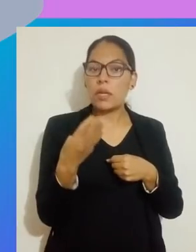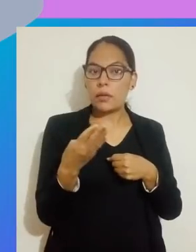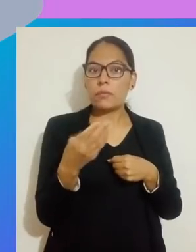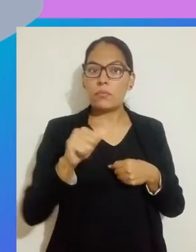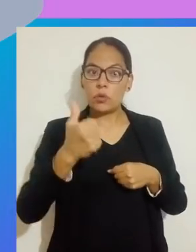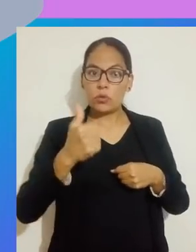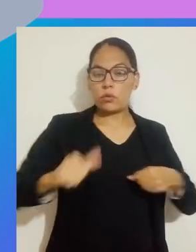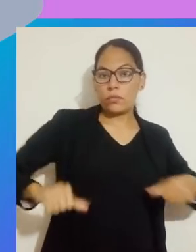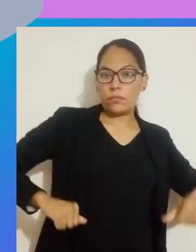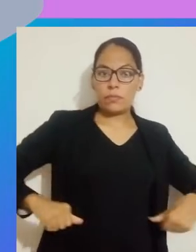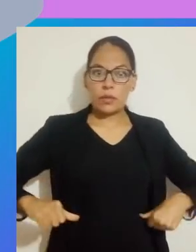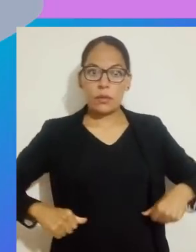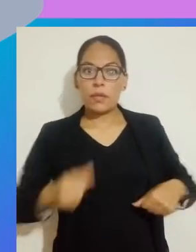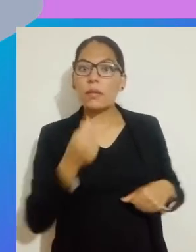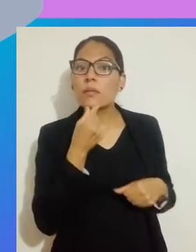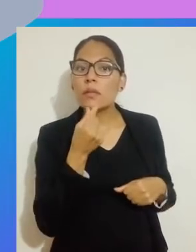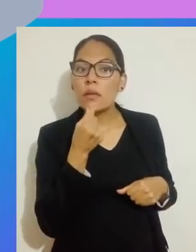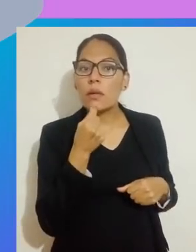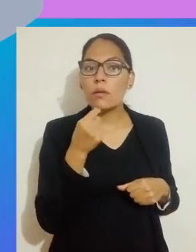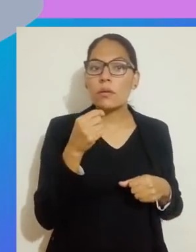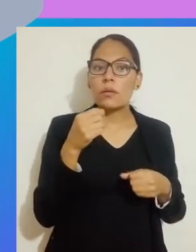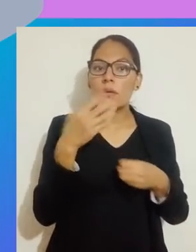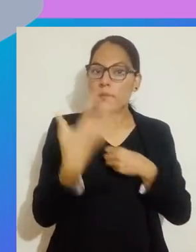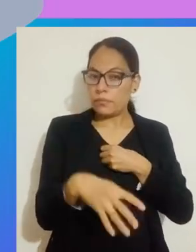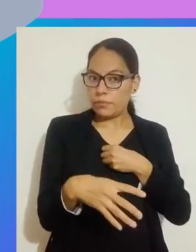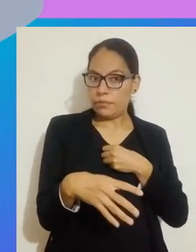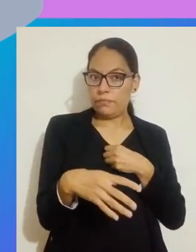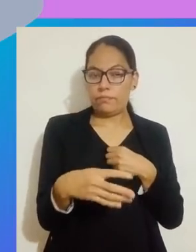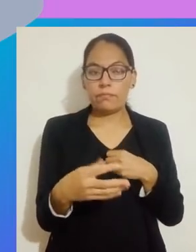que todos puedan terminar y qué